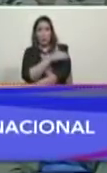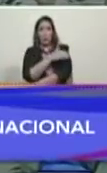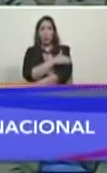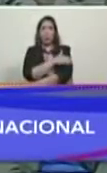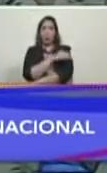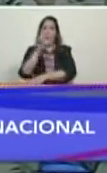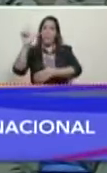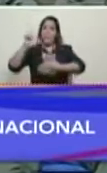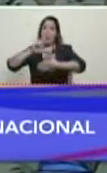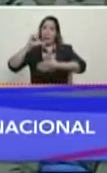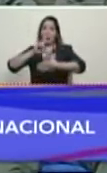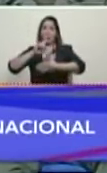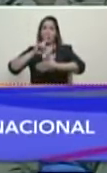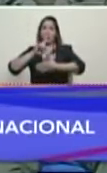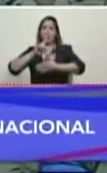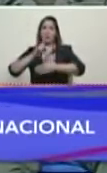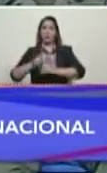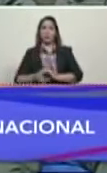América Latina,